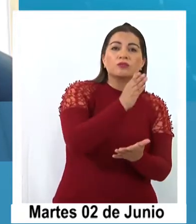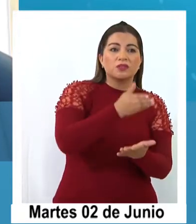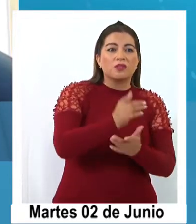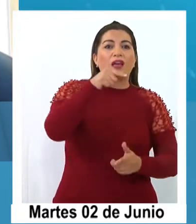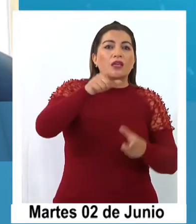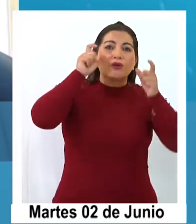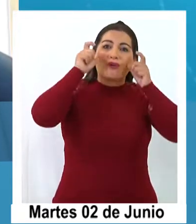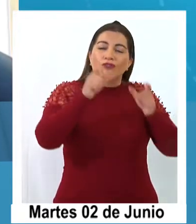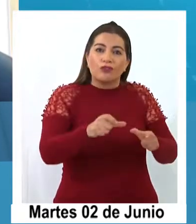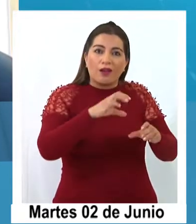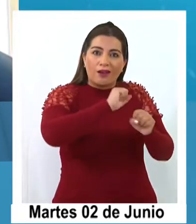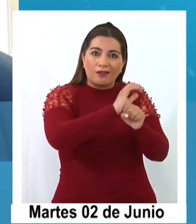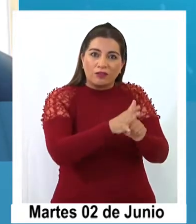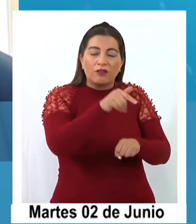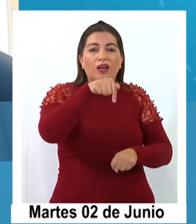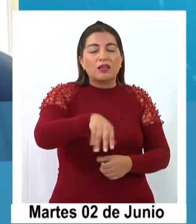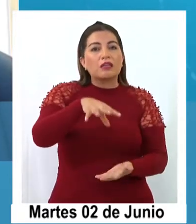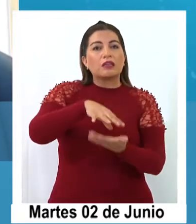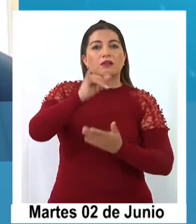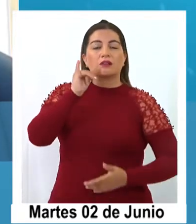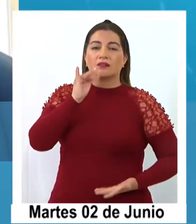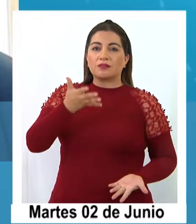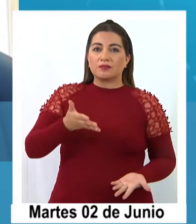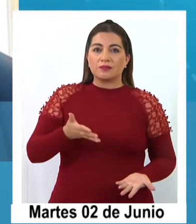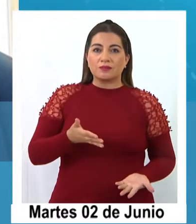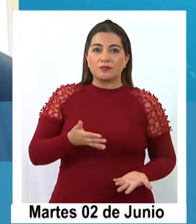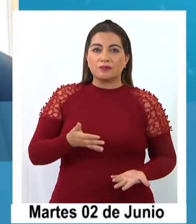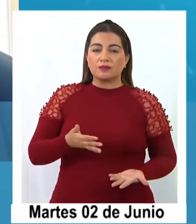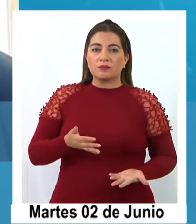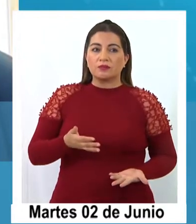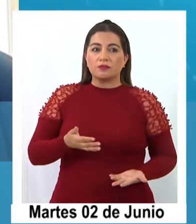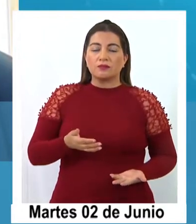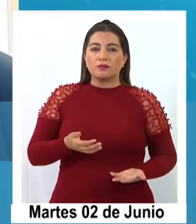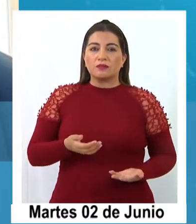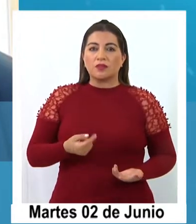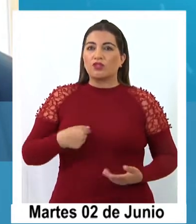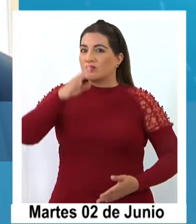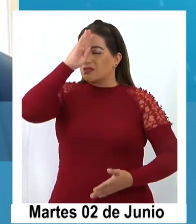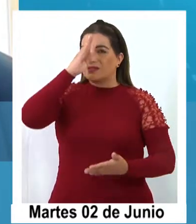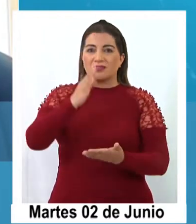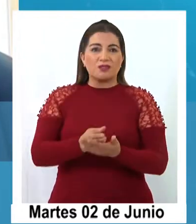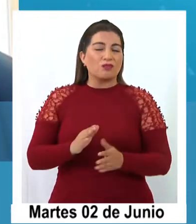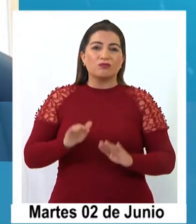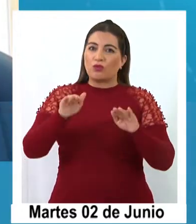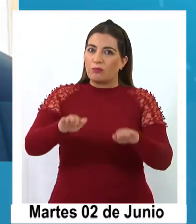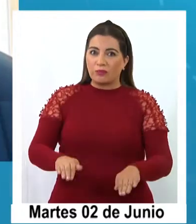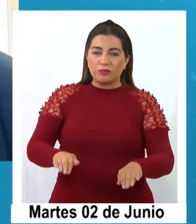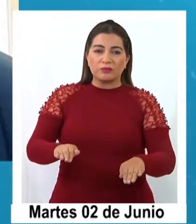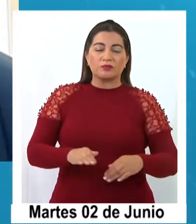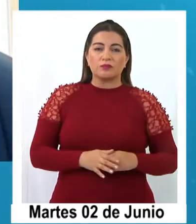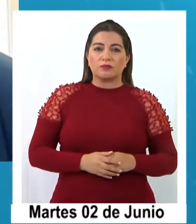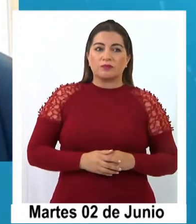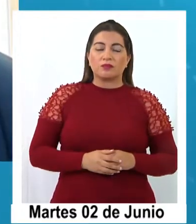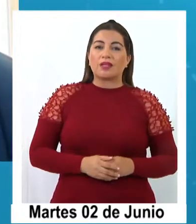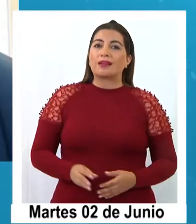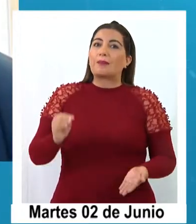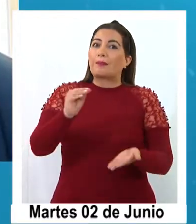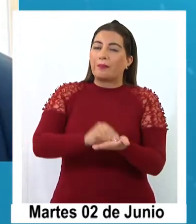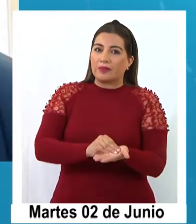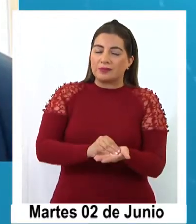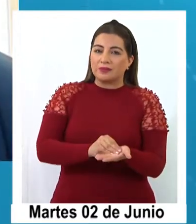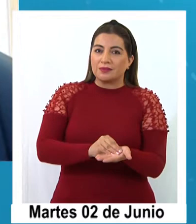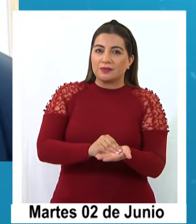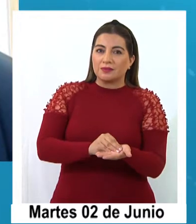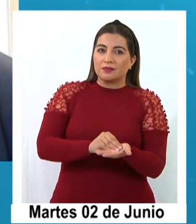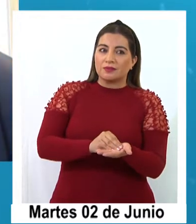se logró controlar. Sin embargo, nosotros en la región no se siguió la misma conducta. Sumada la cantidad